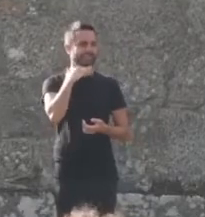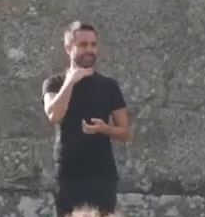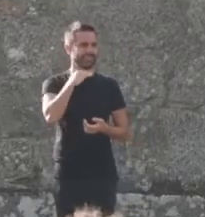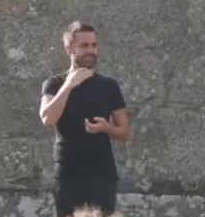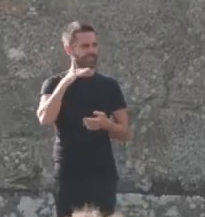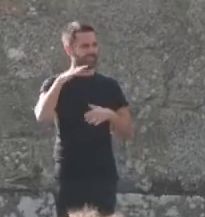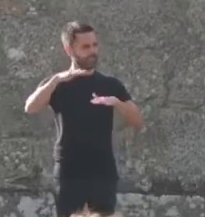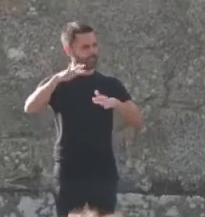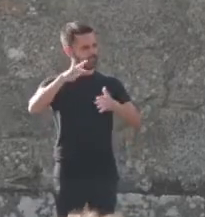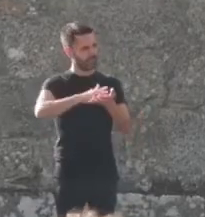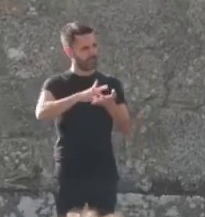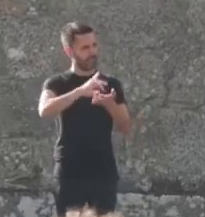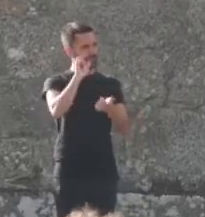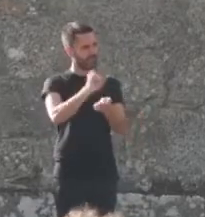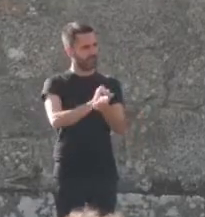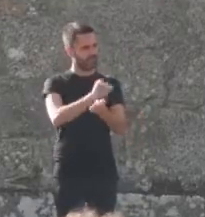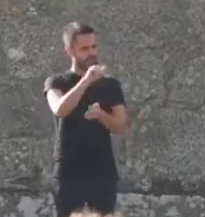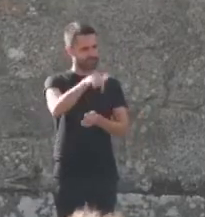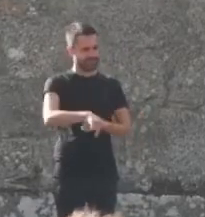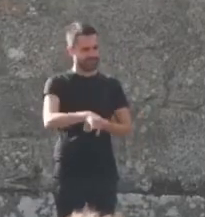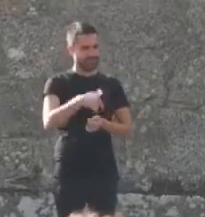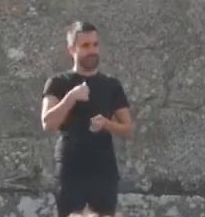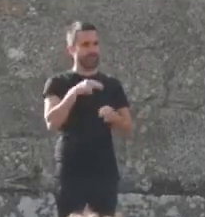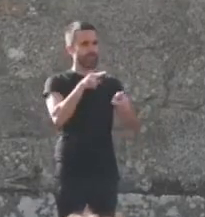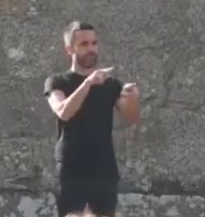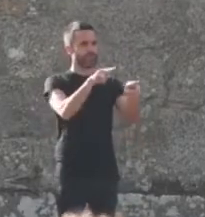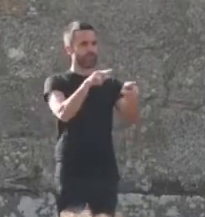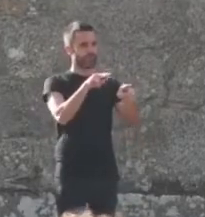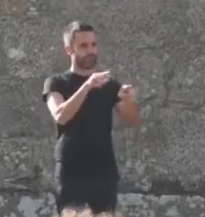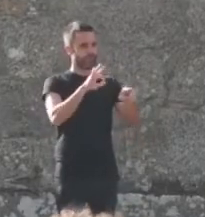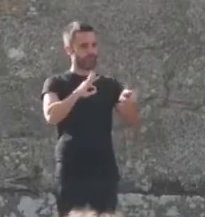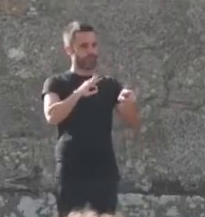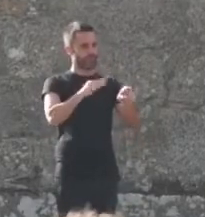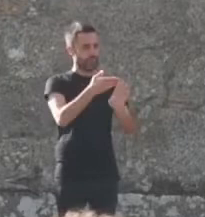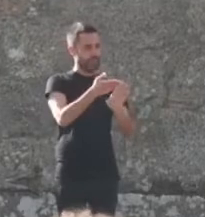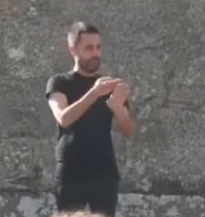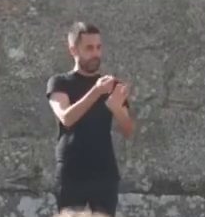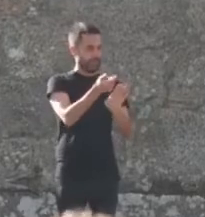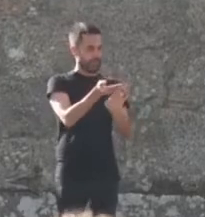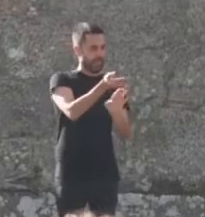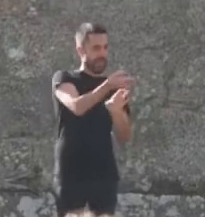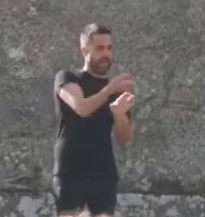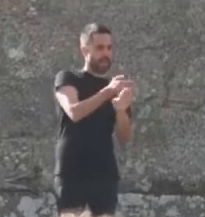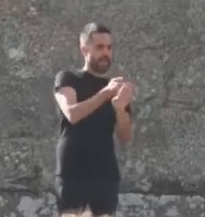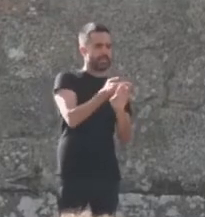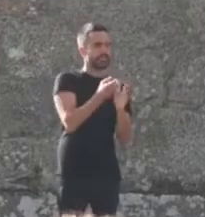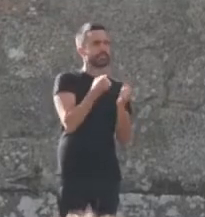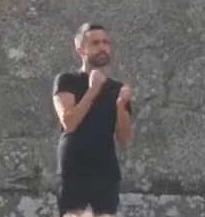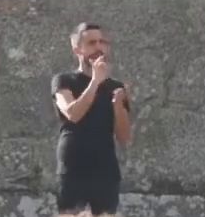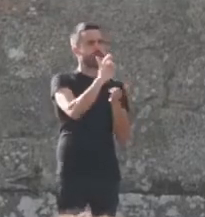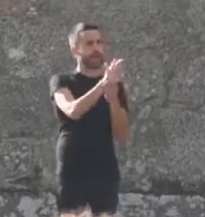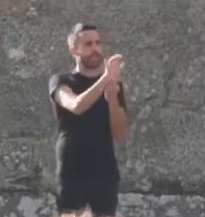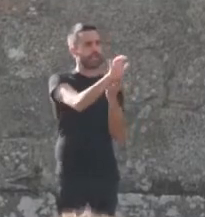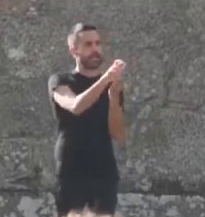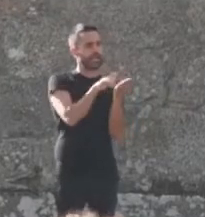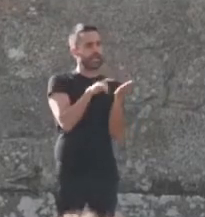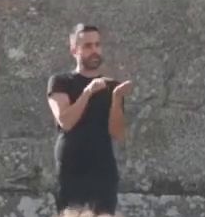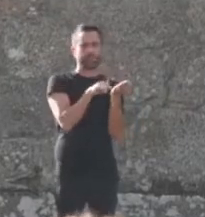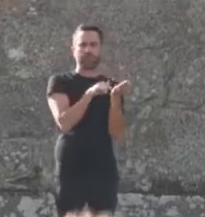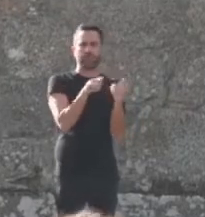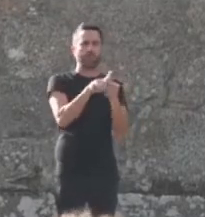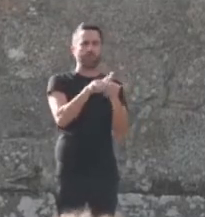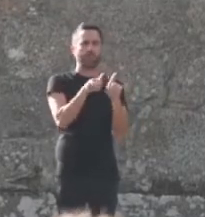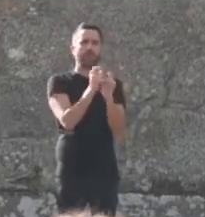pouco antes de ser fusilado en Pontevedra, que é unha mensaxe para nós. É